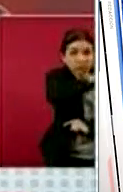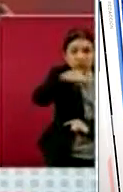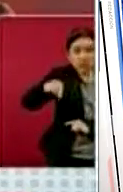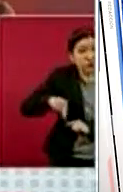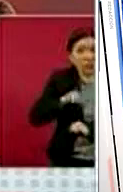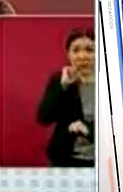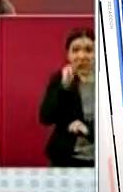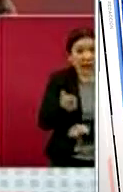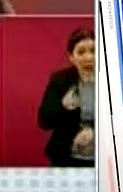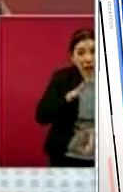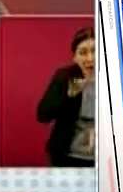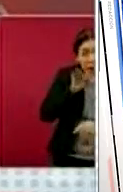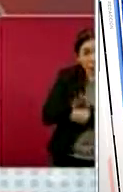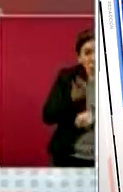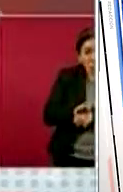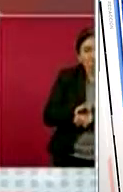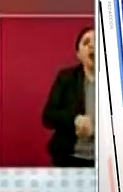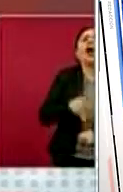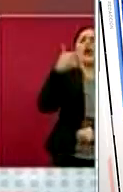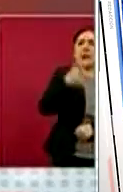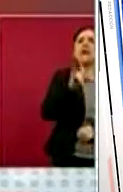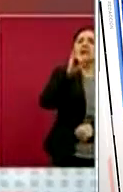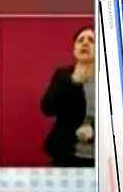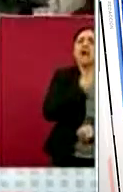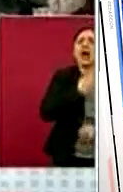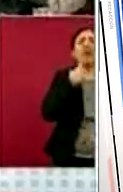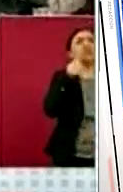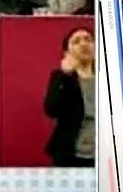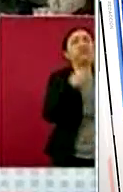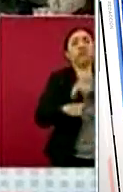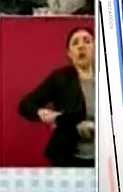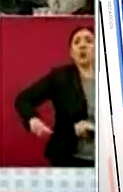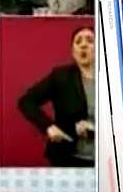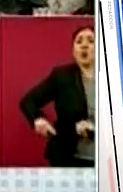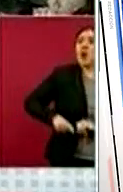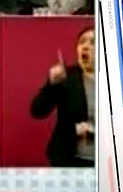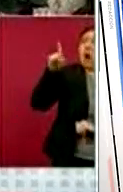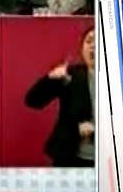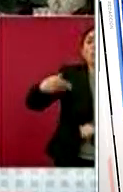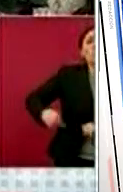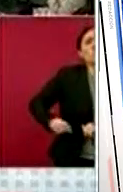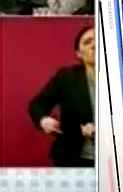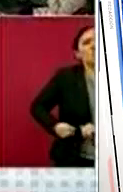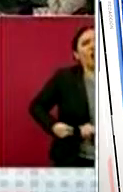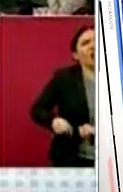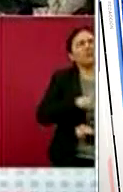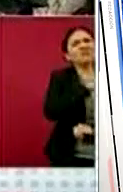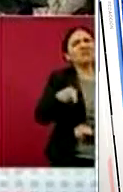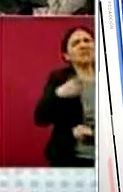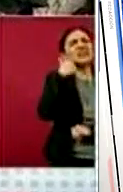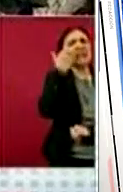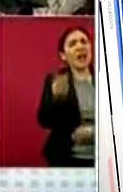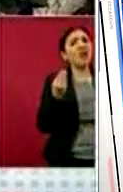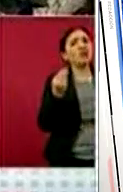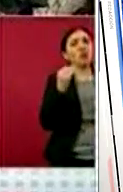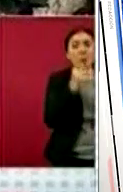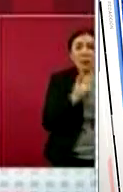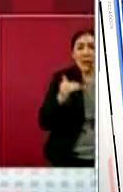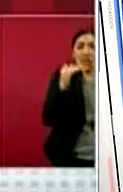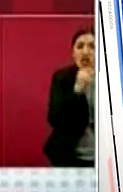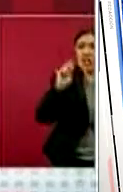les manda o sus maniobras políticas o su basura de su propio partido